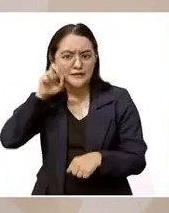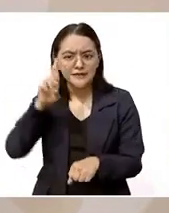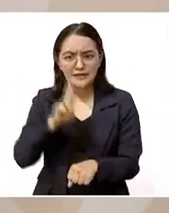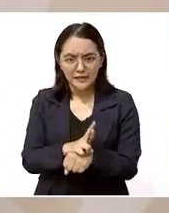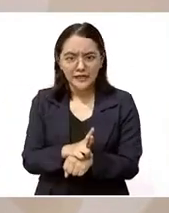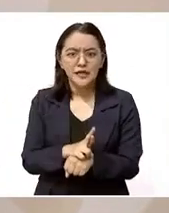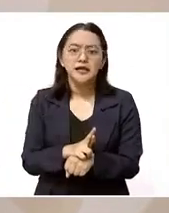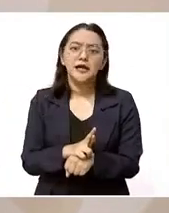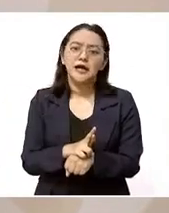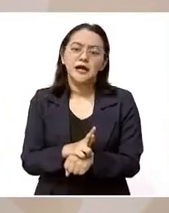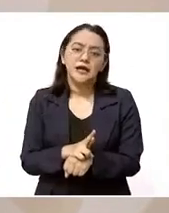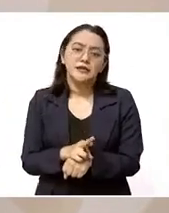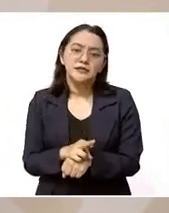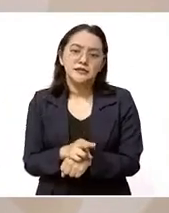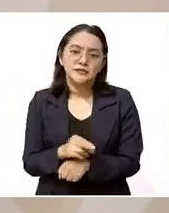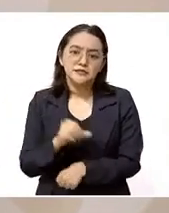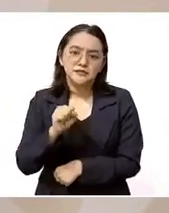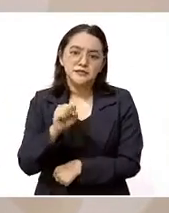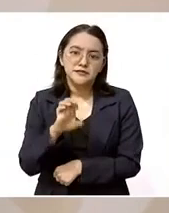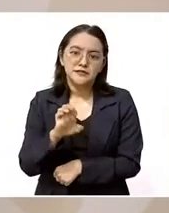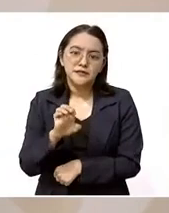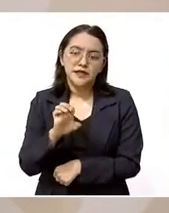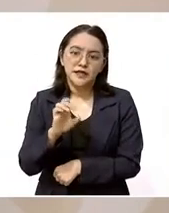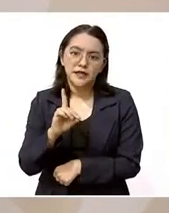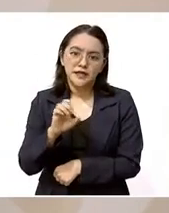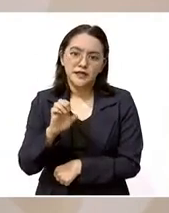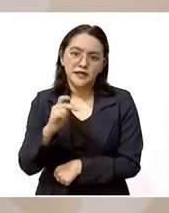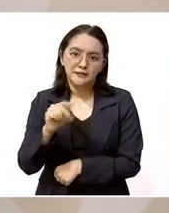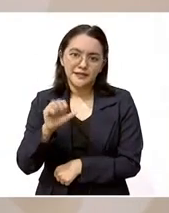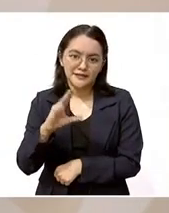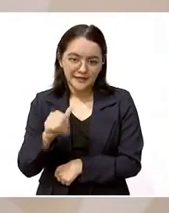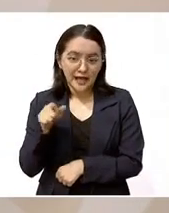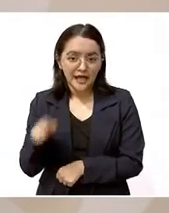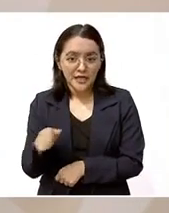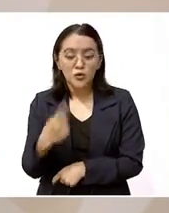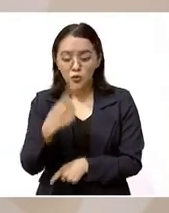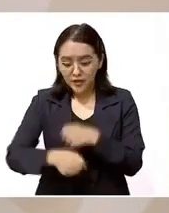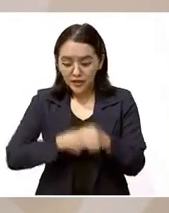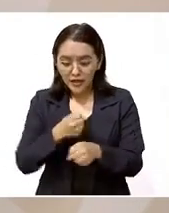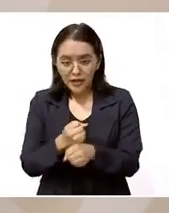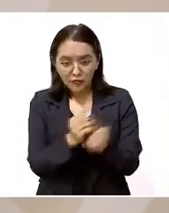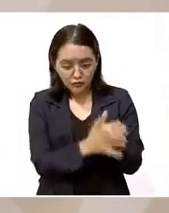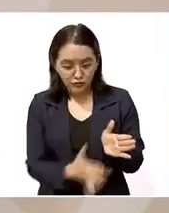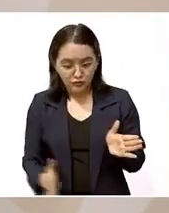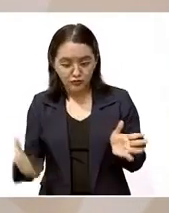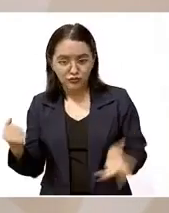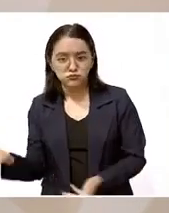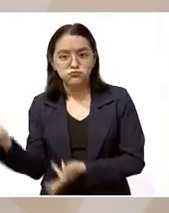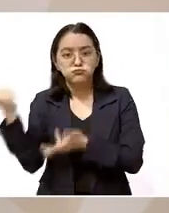de Desarrollo Agropecuario, Rural y Pesca, este año destinaremos